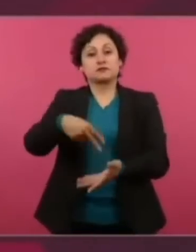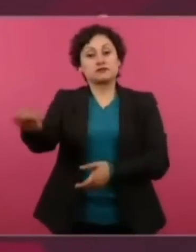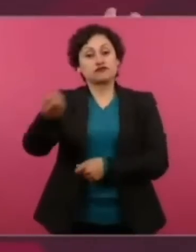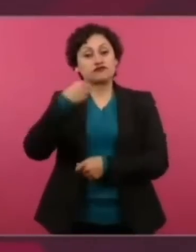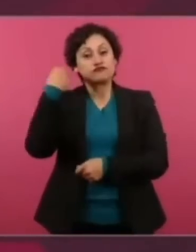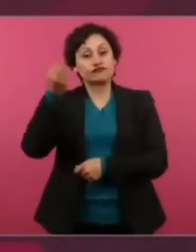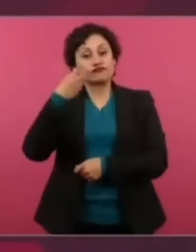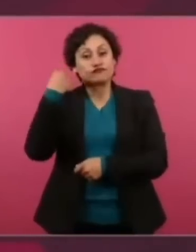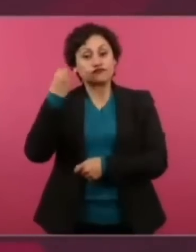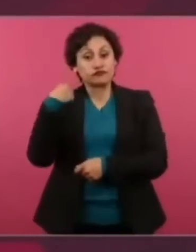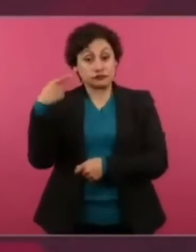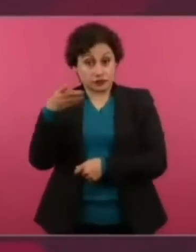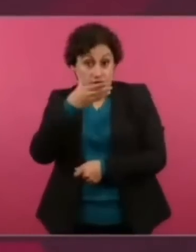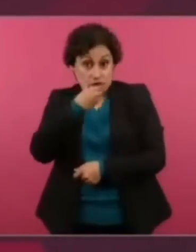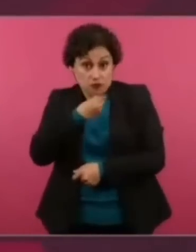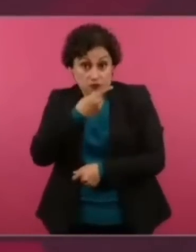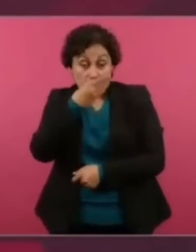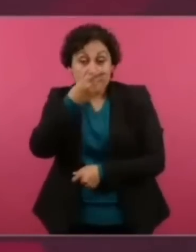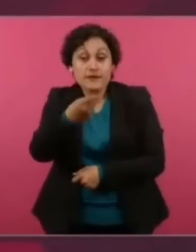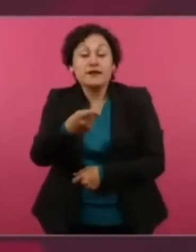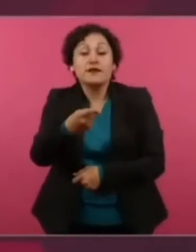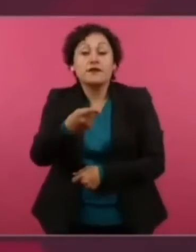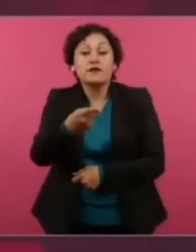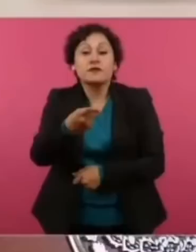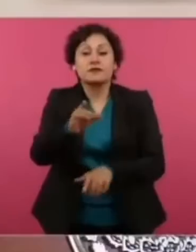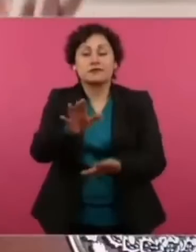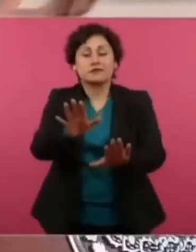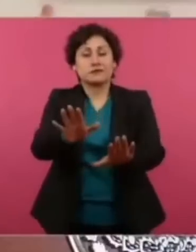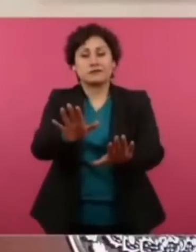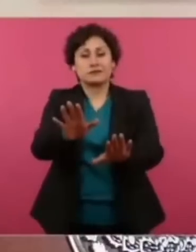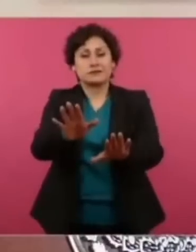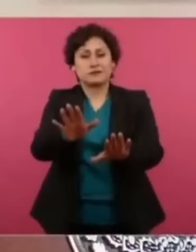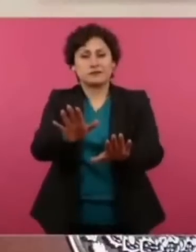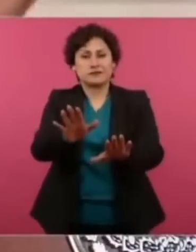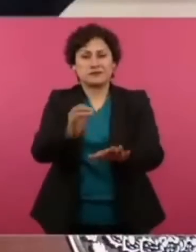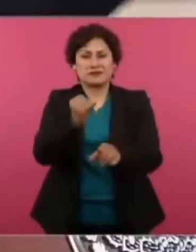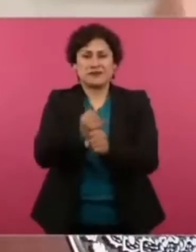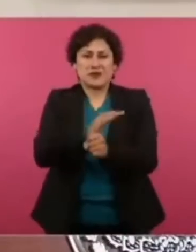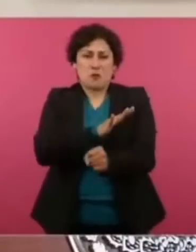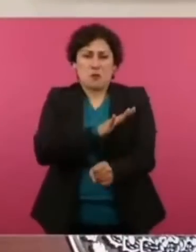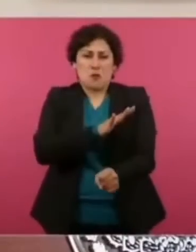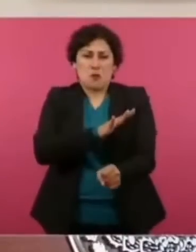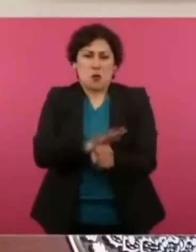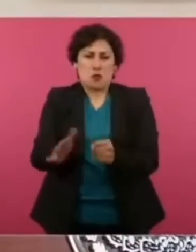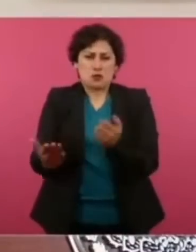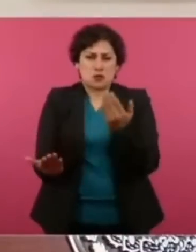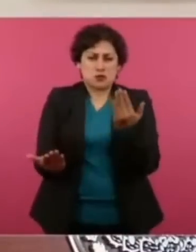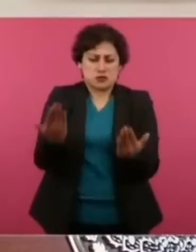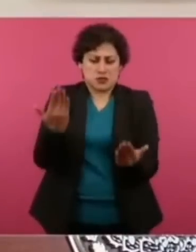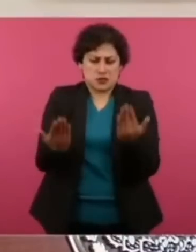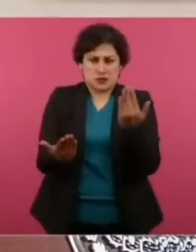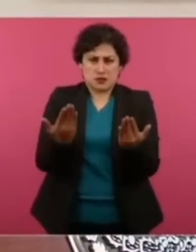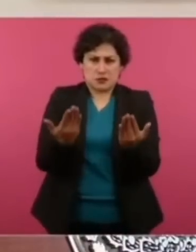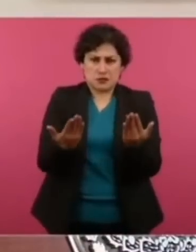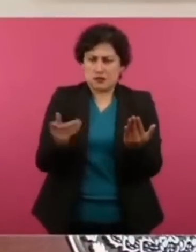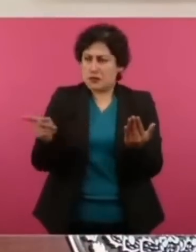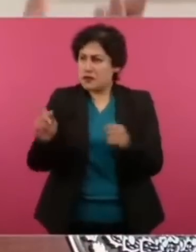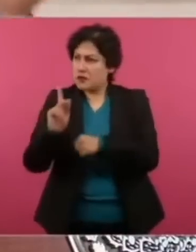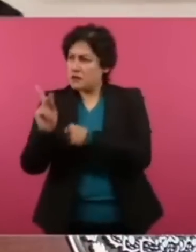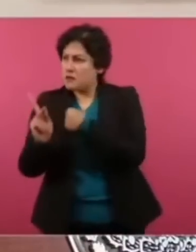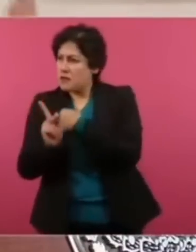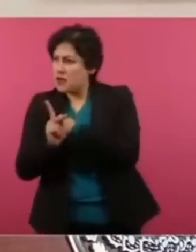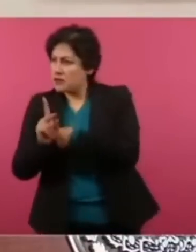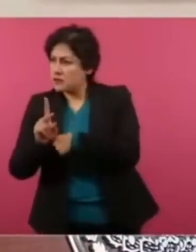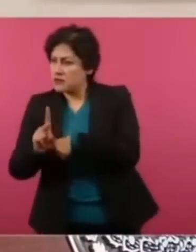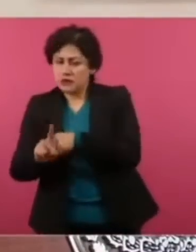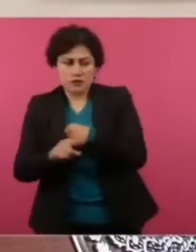y les dijo que, pues que no se podía comparar una situación con otra, que